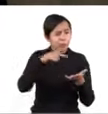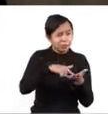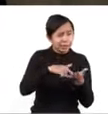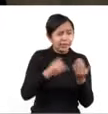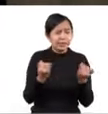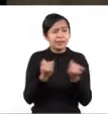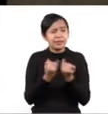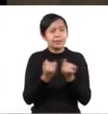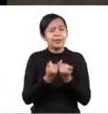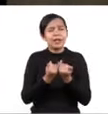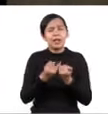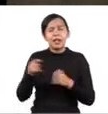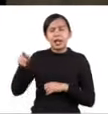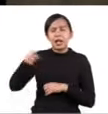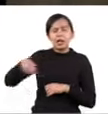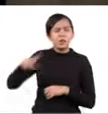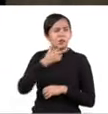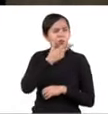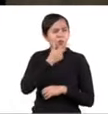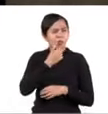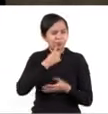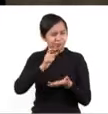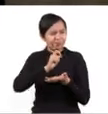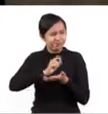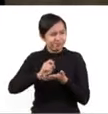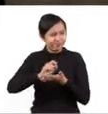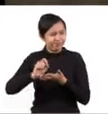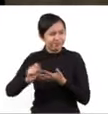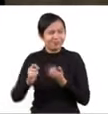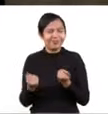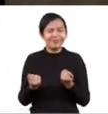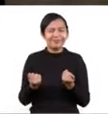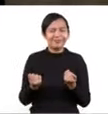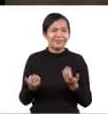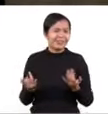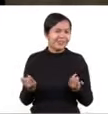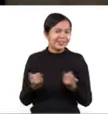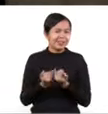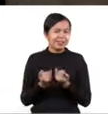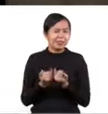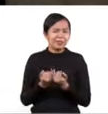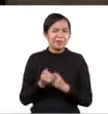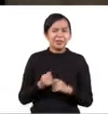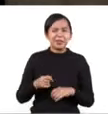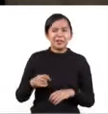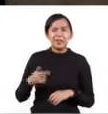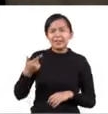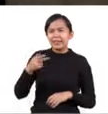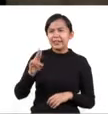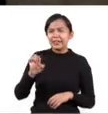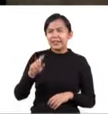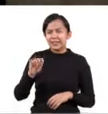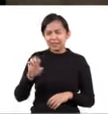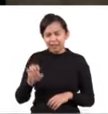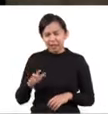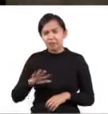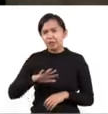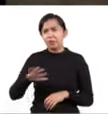alemana, así como de grandes escritores como Goethe, Günter